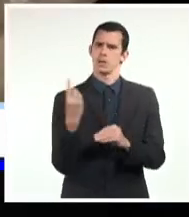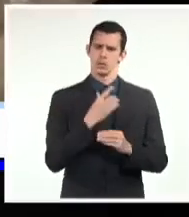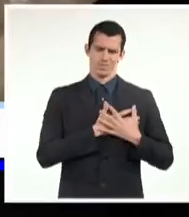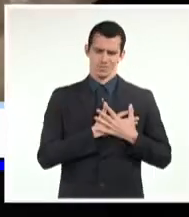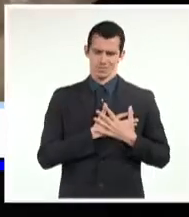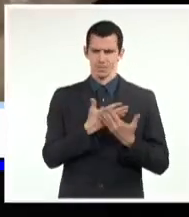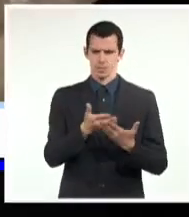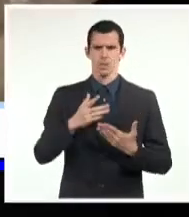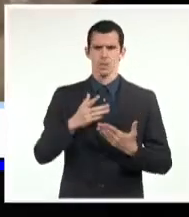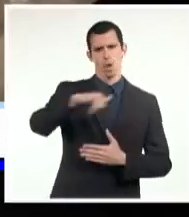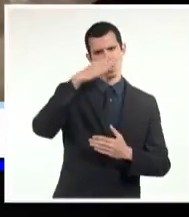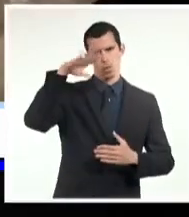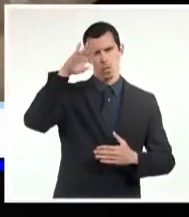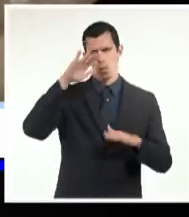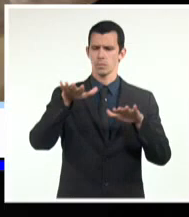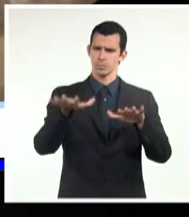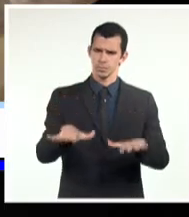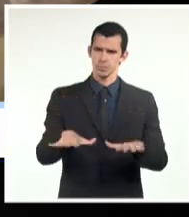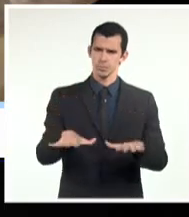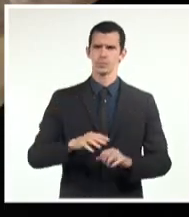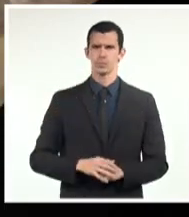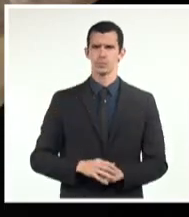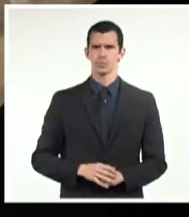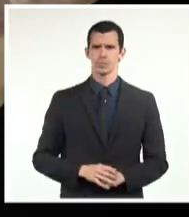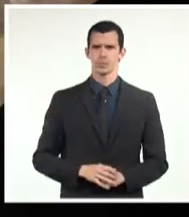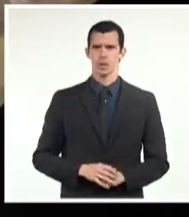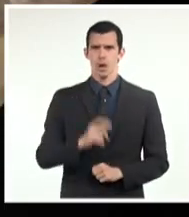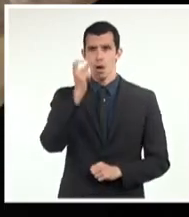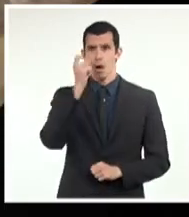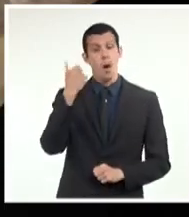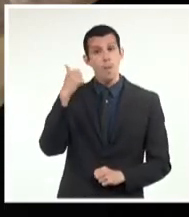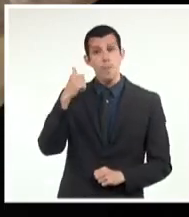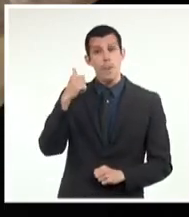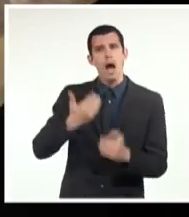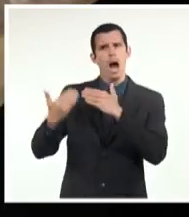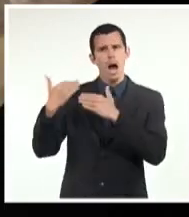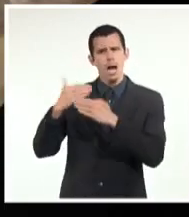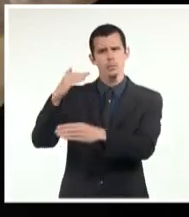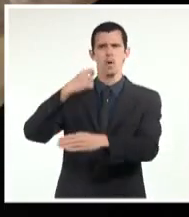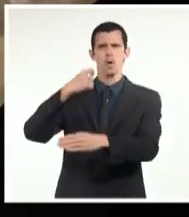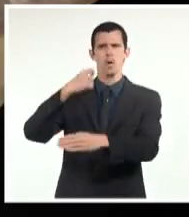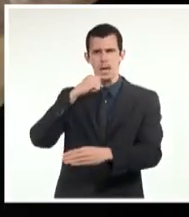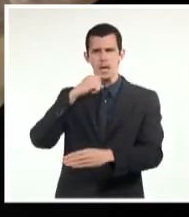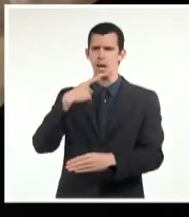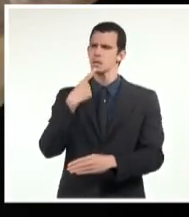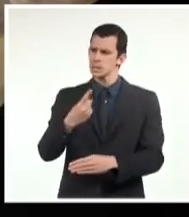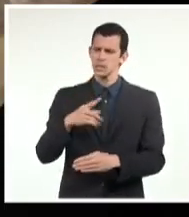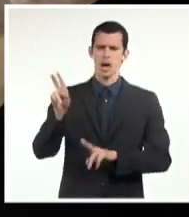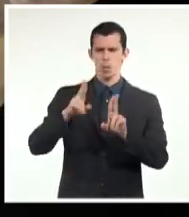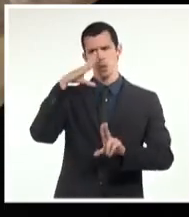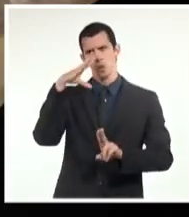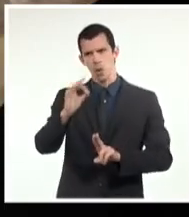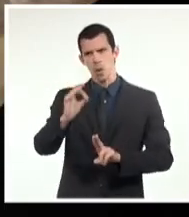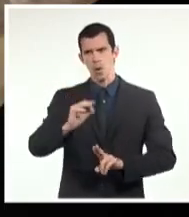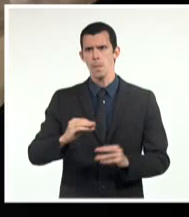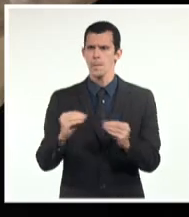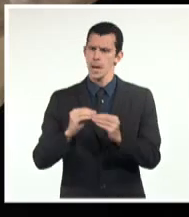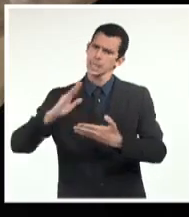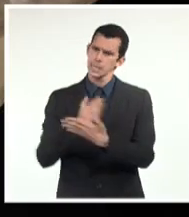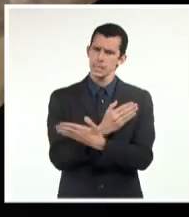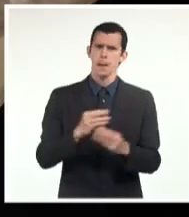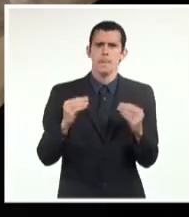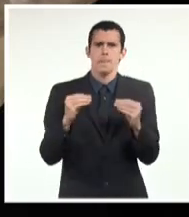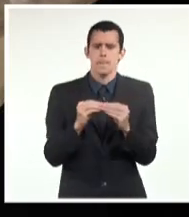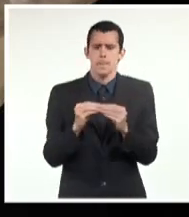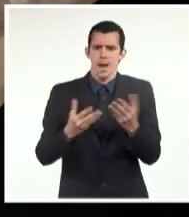sentimientos hacia los cubanos y se pronunció contra el bloqueo económico, comercial y financiero a Cuba, señalando que los esfuerzos por cimentar una sociedad de